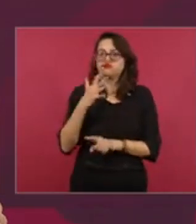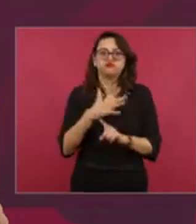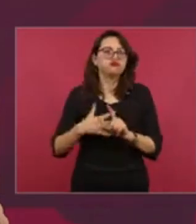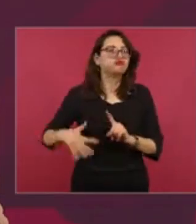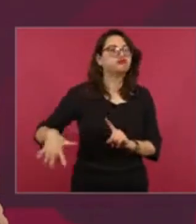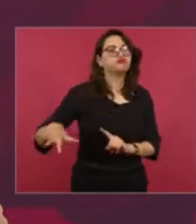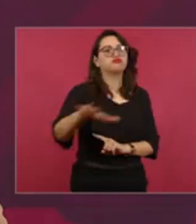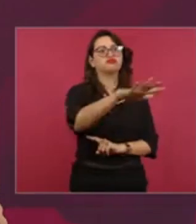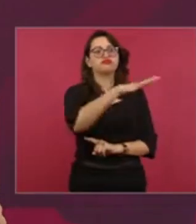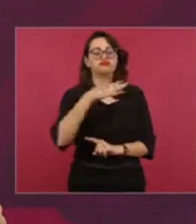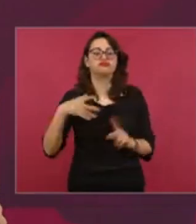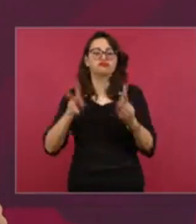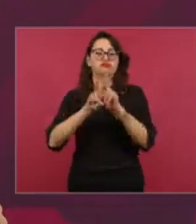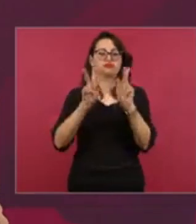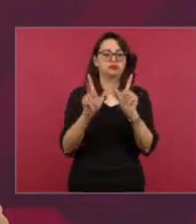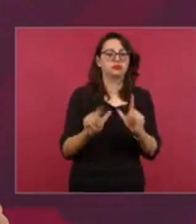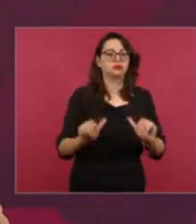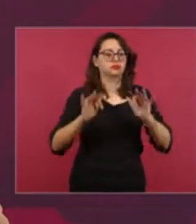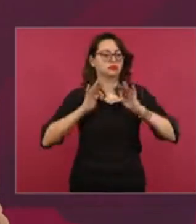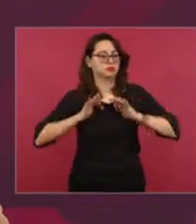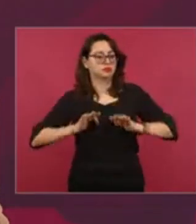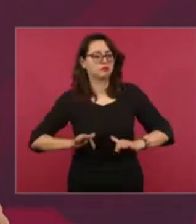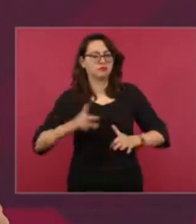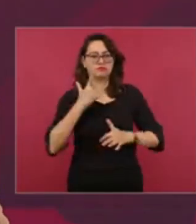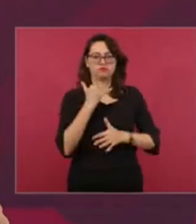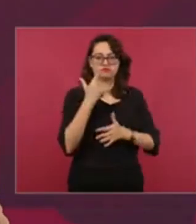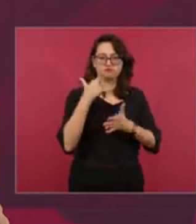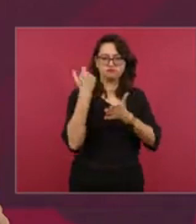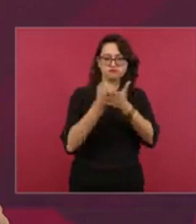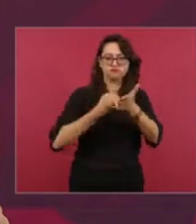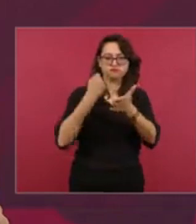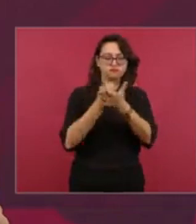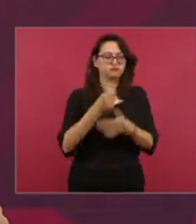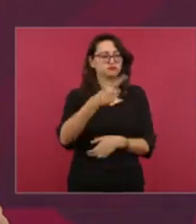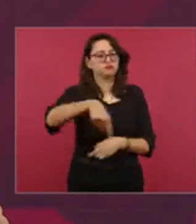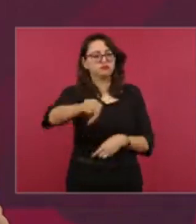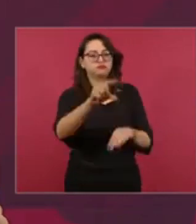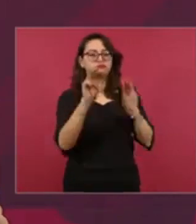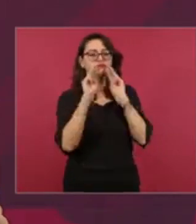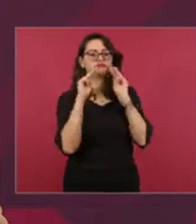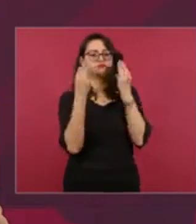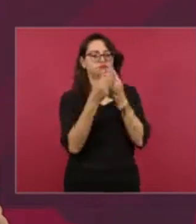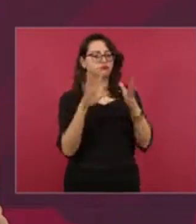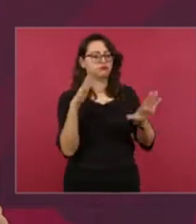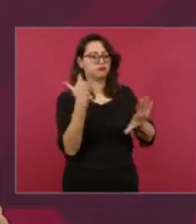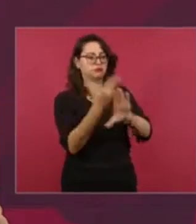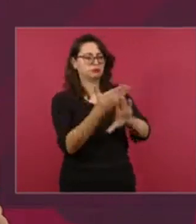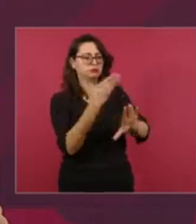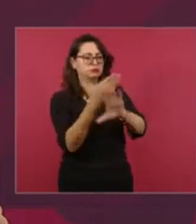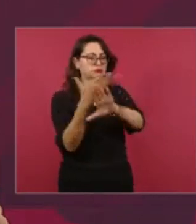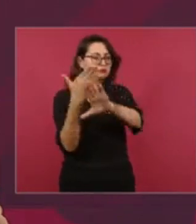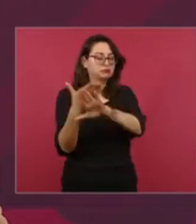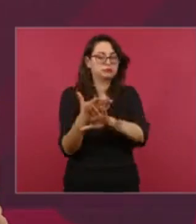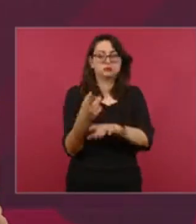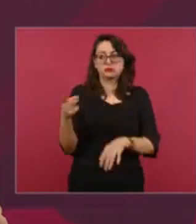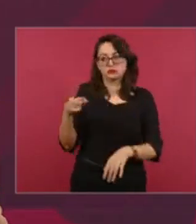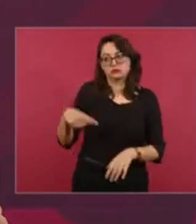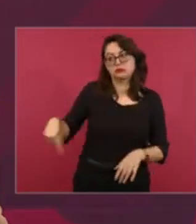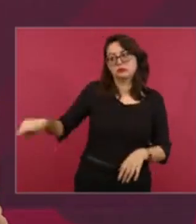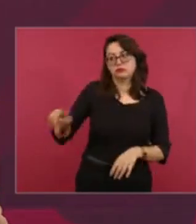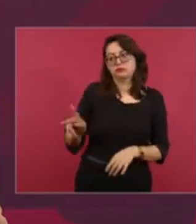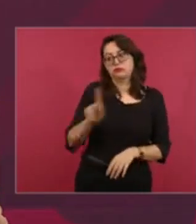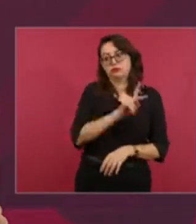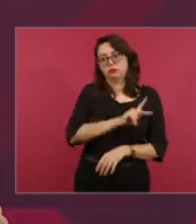la tranquilidad, la seguridad pública, tienen derecho